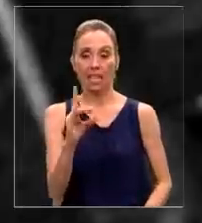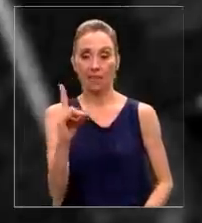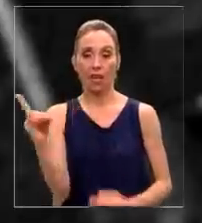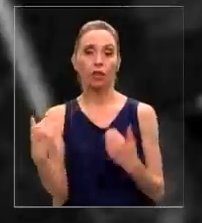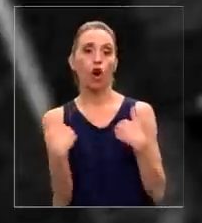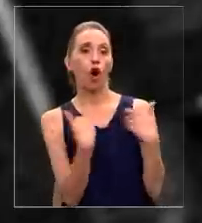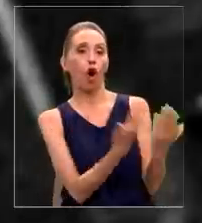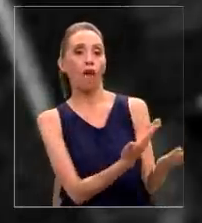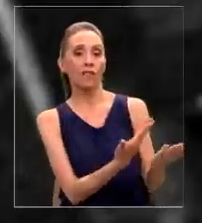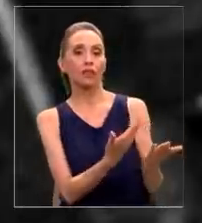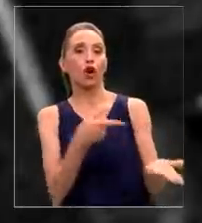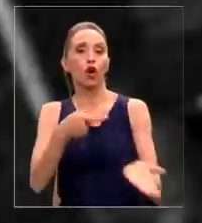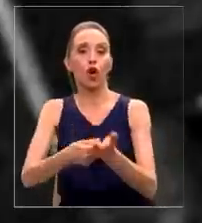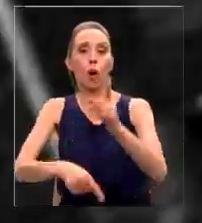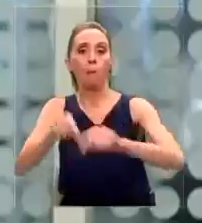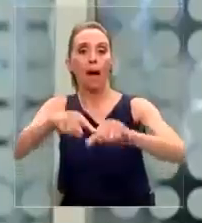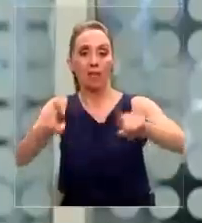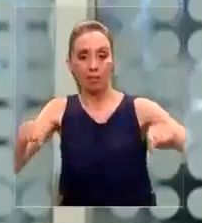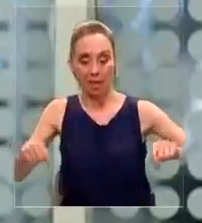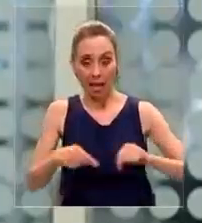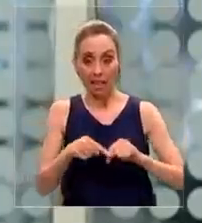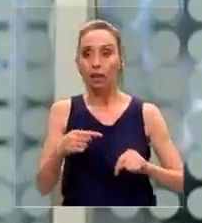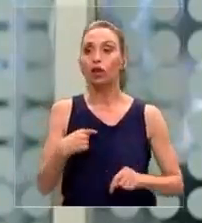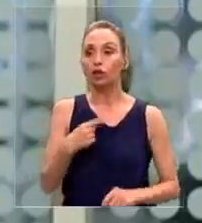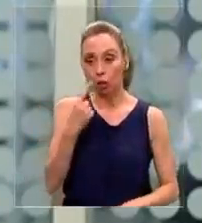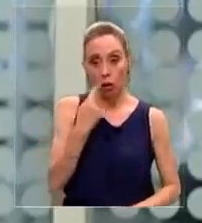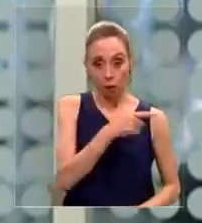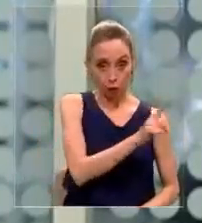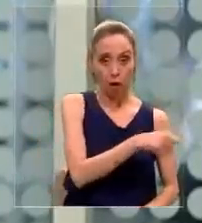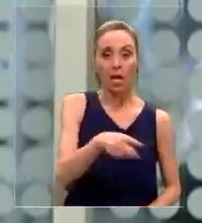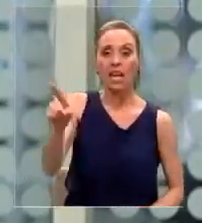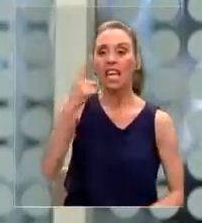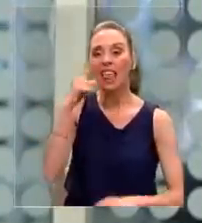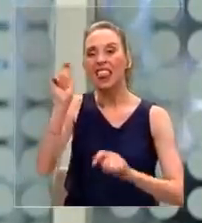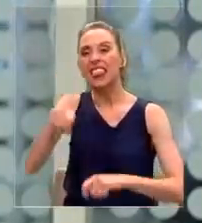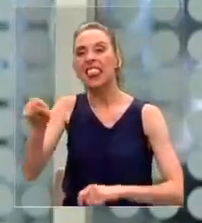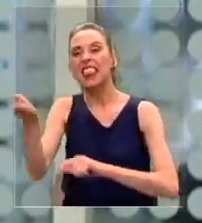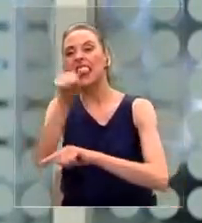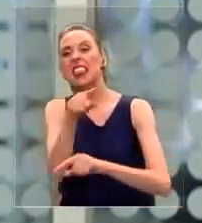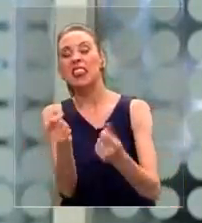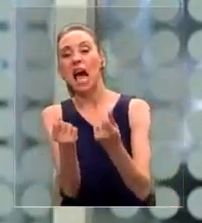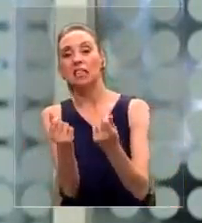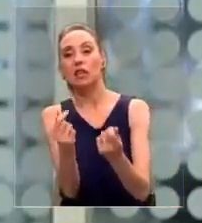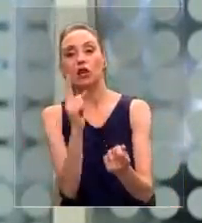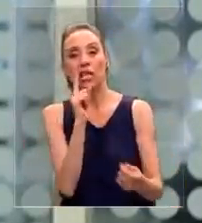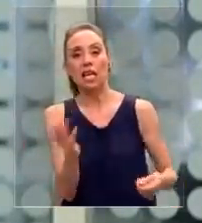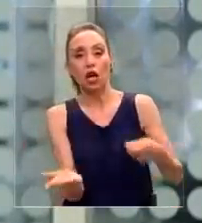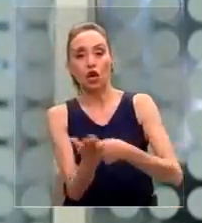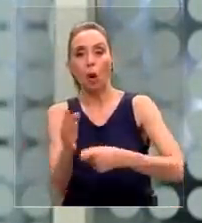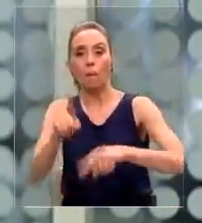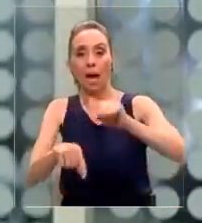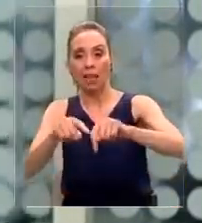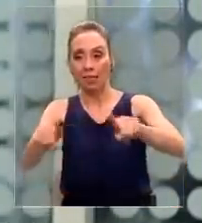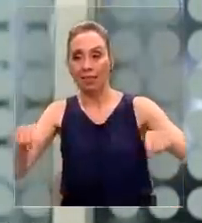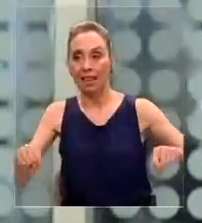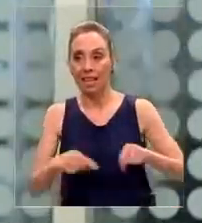le ofreció unos terrenos. Yo mandé incluso a tasar los terrenos. Yo tenía el comprador de los terrenos, mi idea